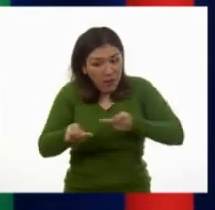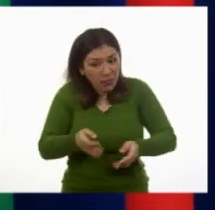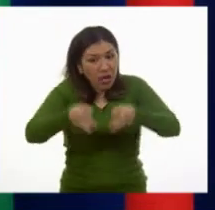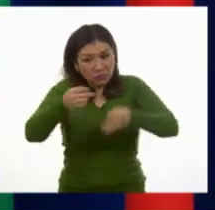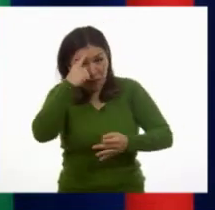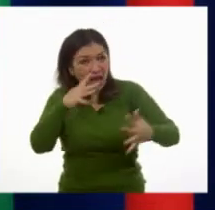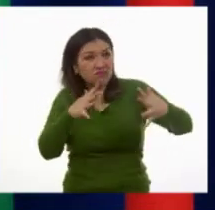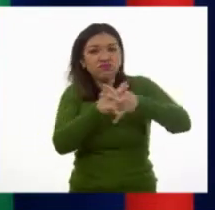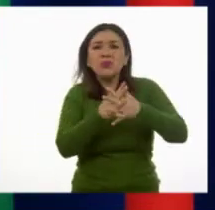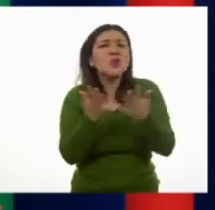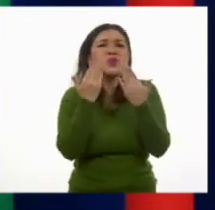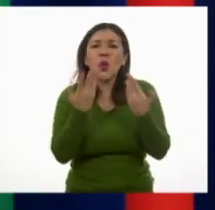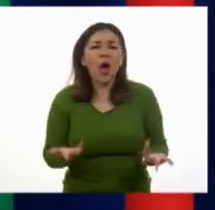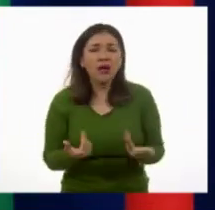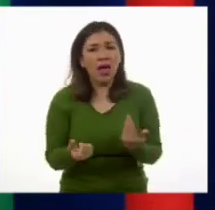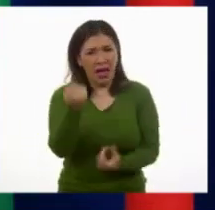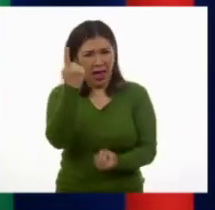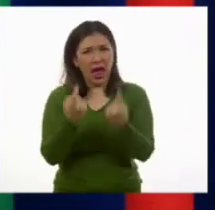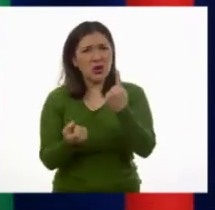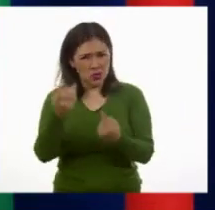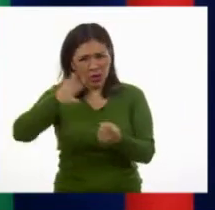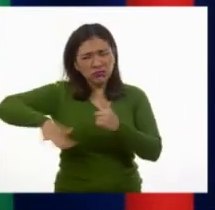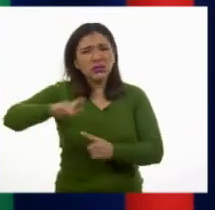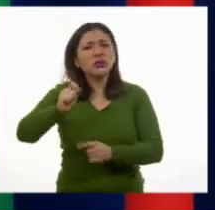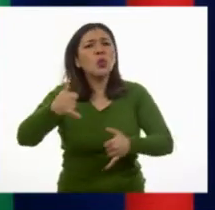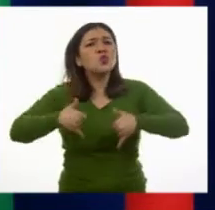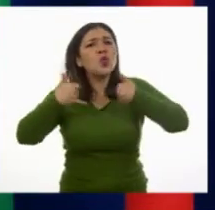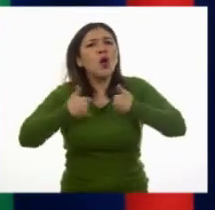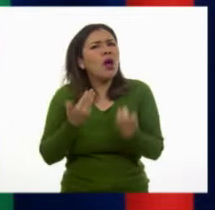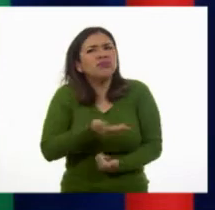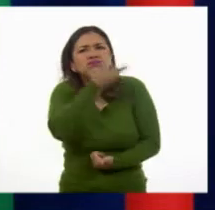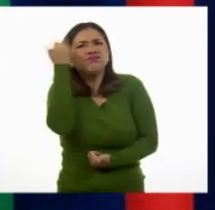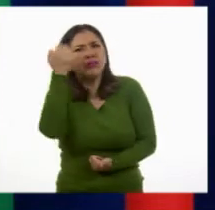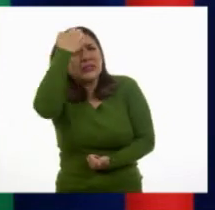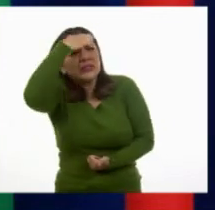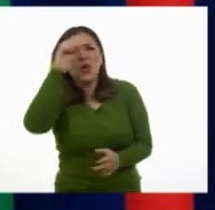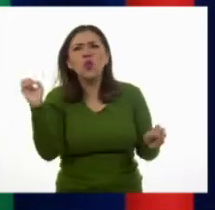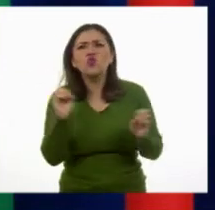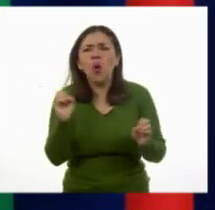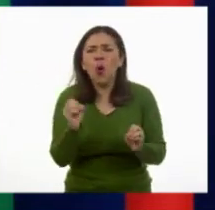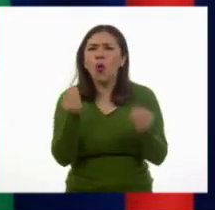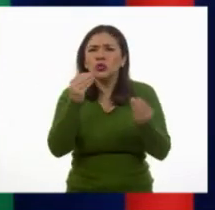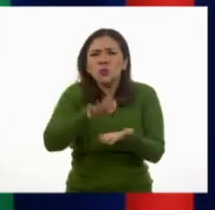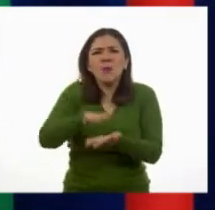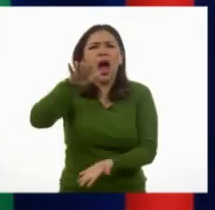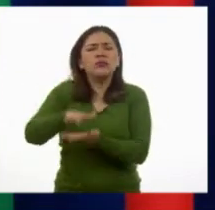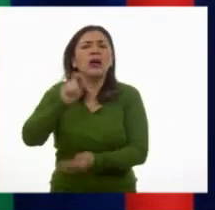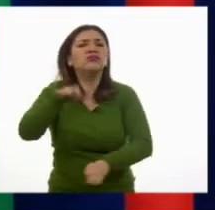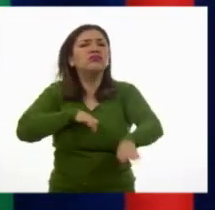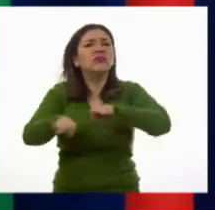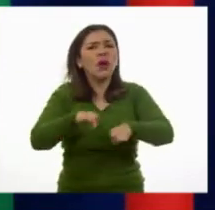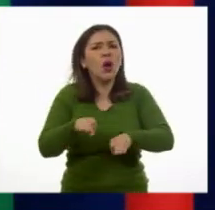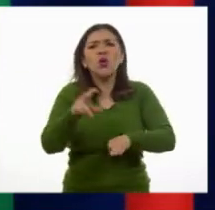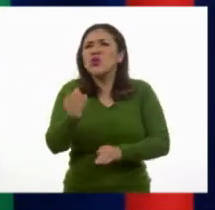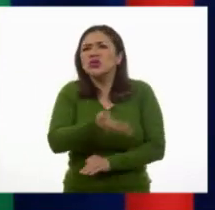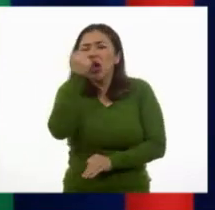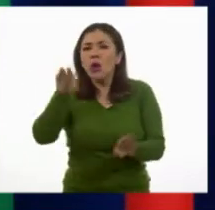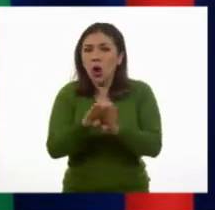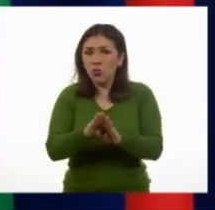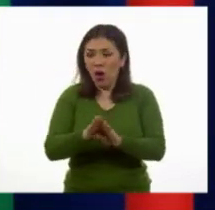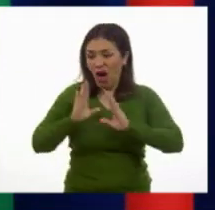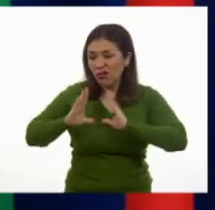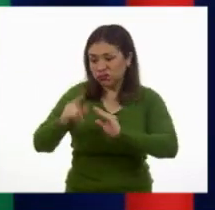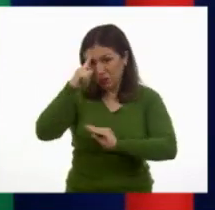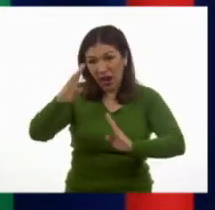enfrentar esta guerra. Algunos de sus integrantes eran jóvenes inexpertos y muchísimos más eran trabajadores que no tenían ningún